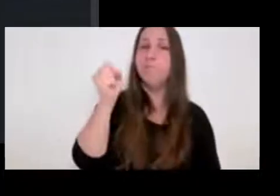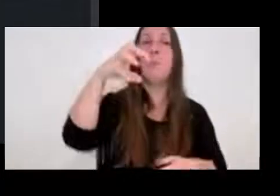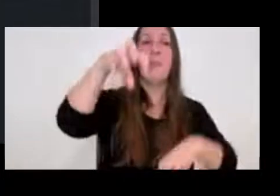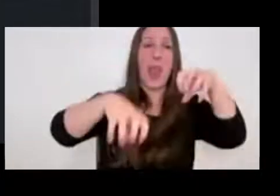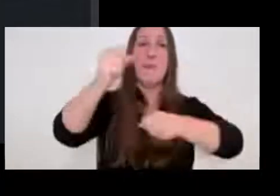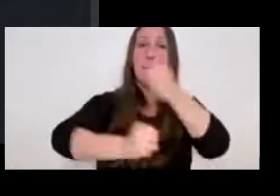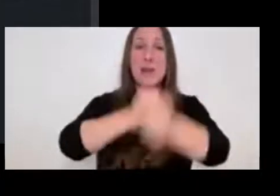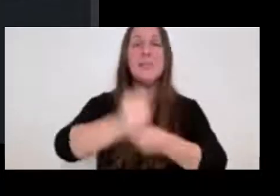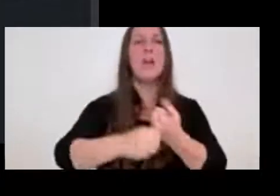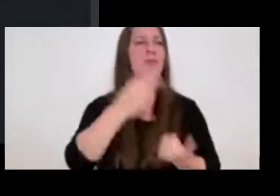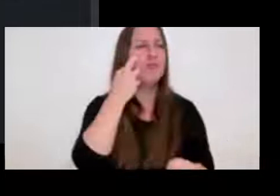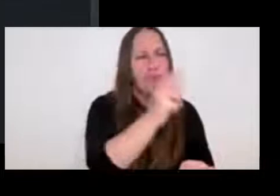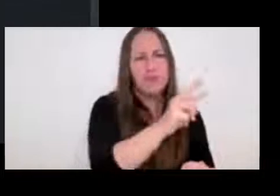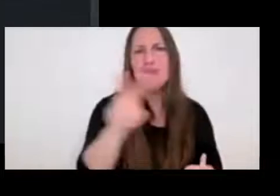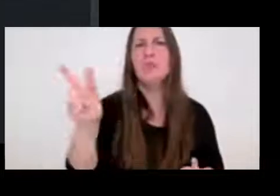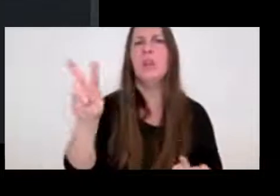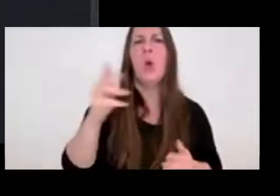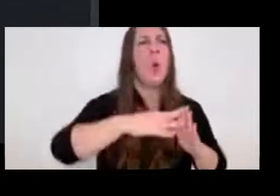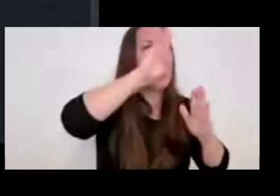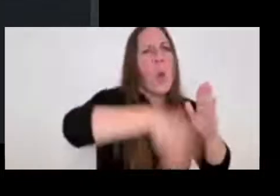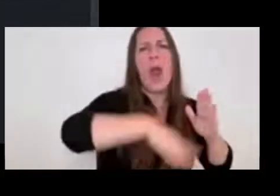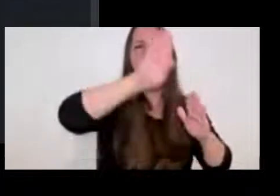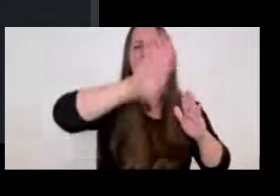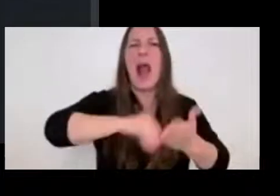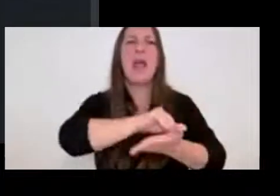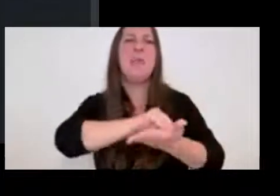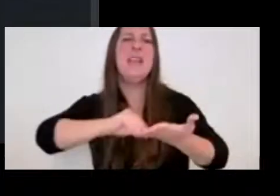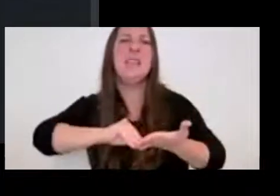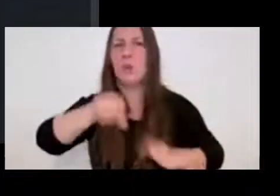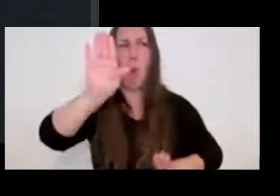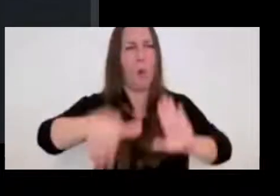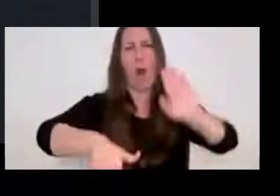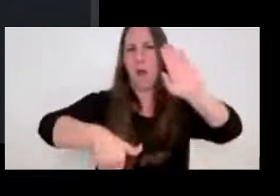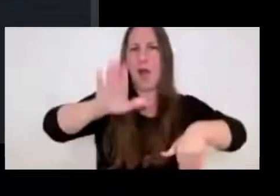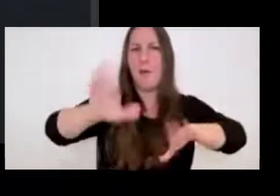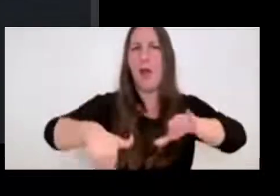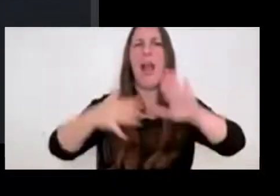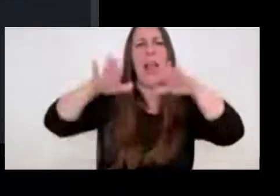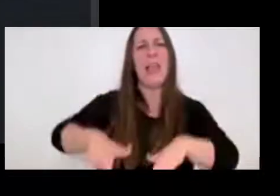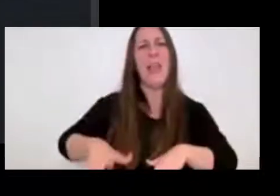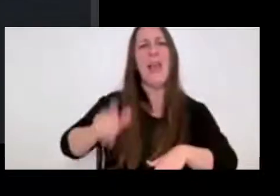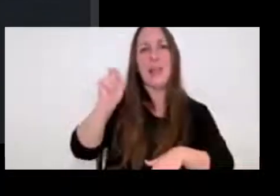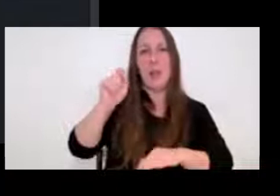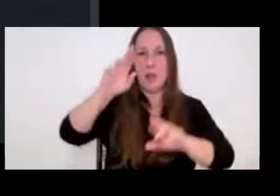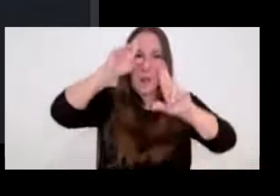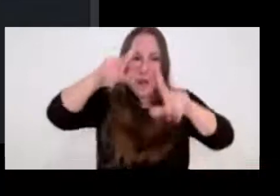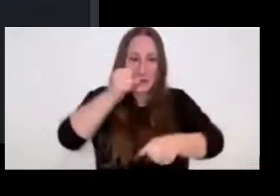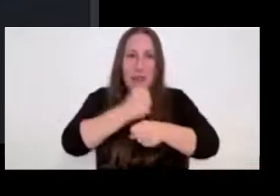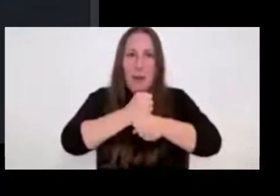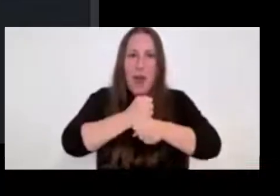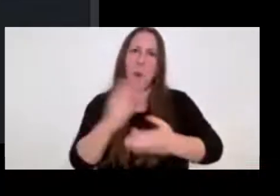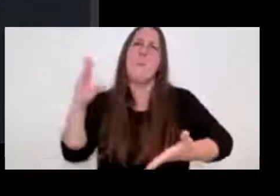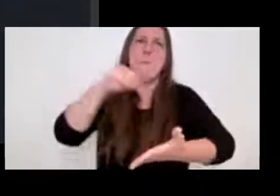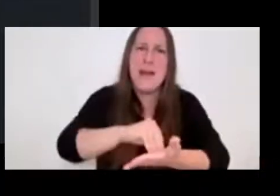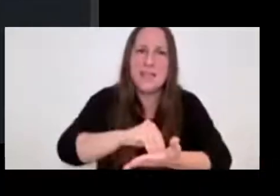mucha baja de personal administrativo. Y en donde los que quedaron tuvieron que ampliar su tarea, digamos, hacer más tareas. El